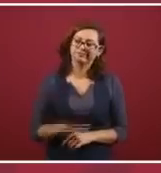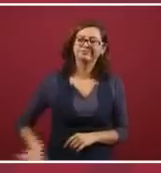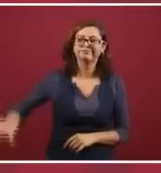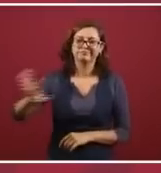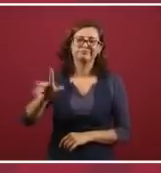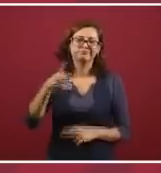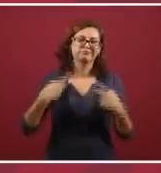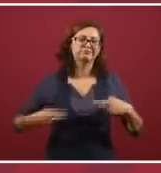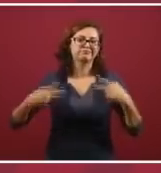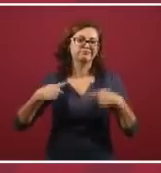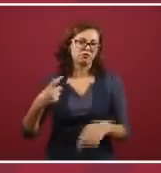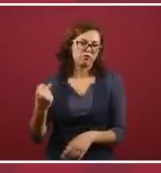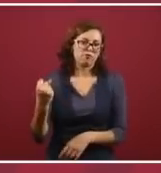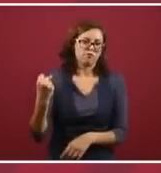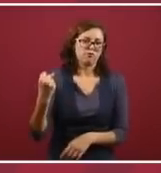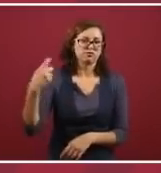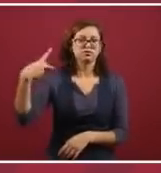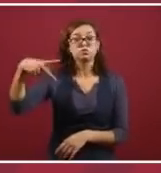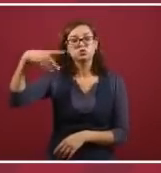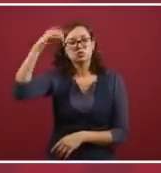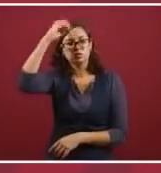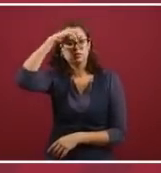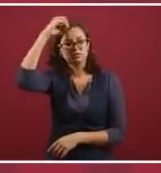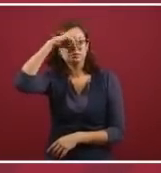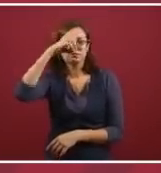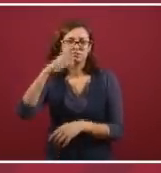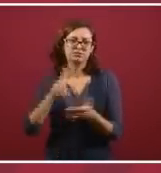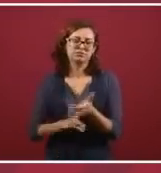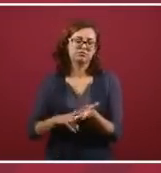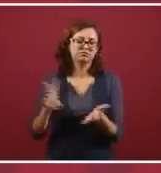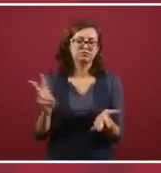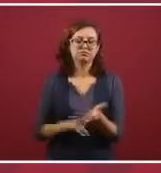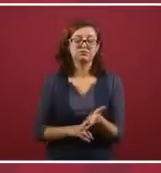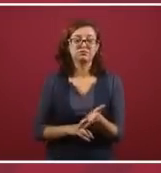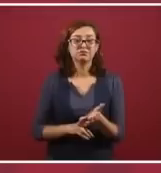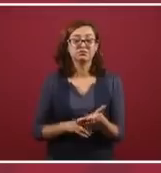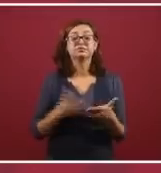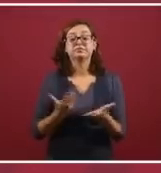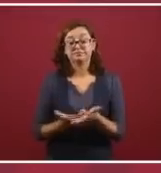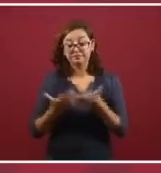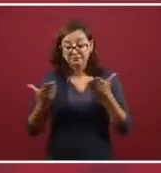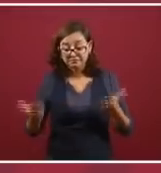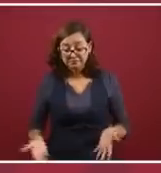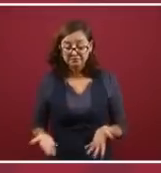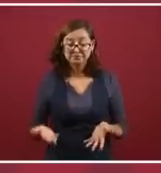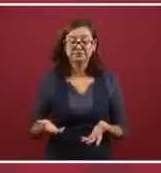pública. Entonces, ahora hay algo parecido.